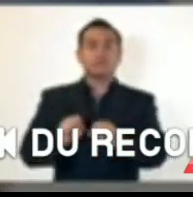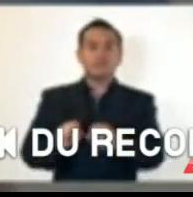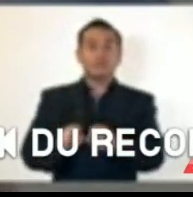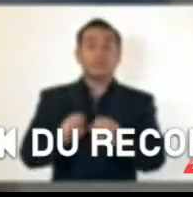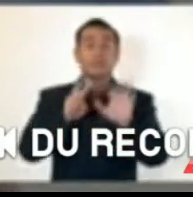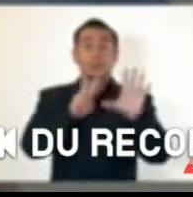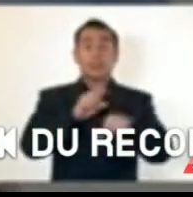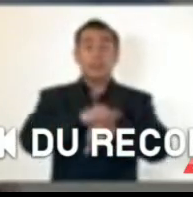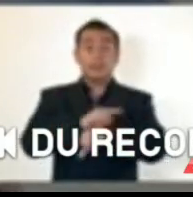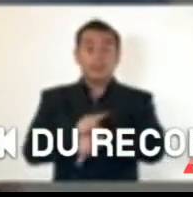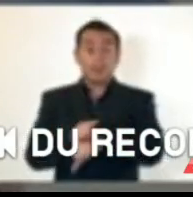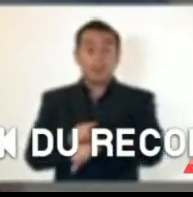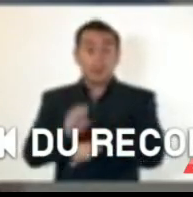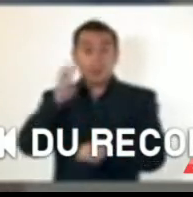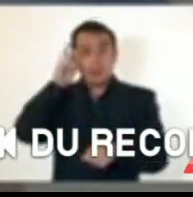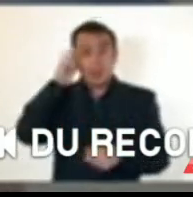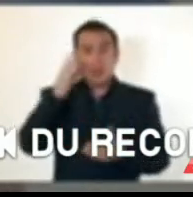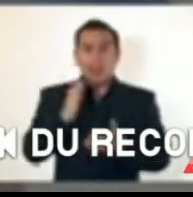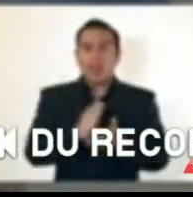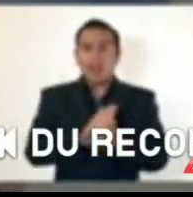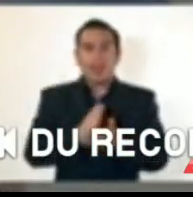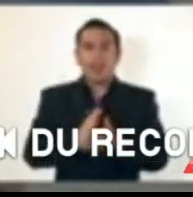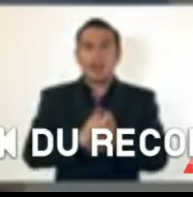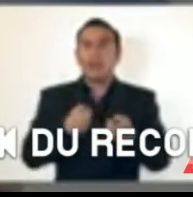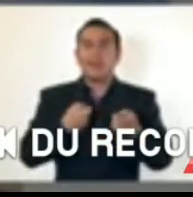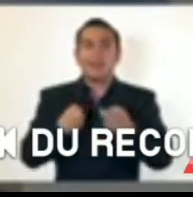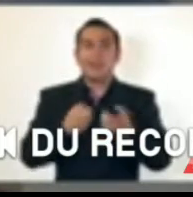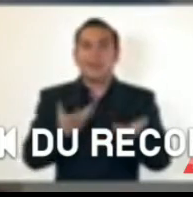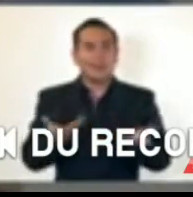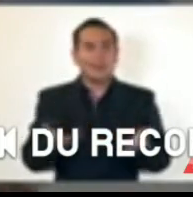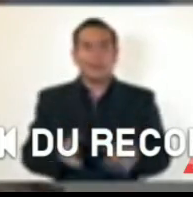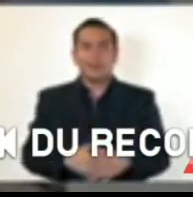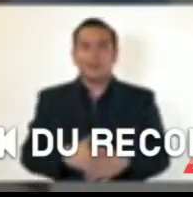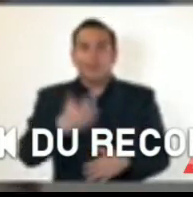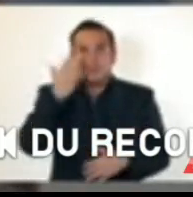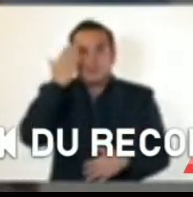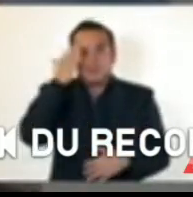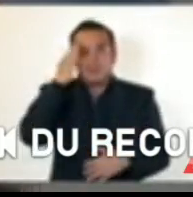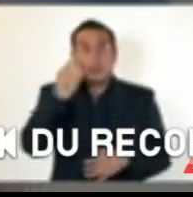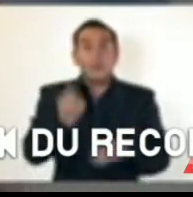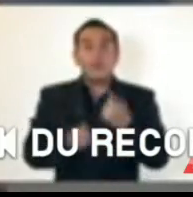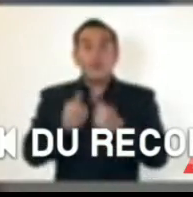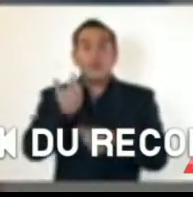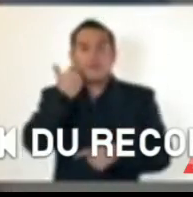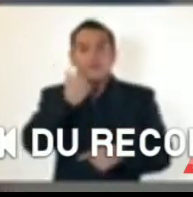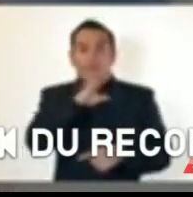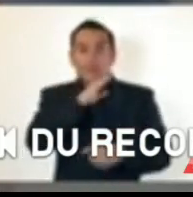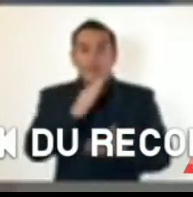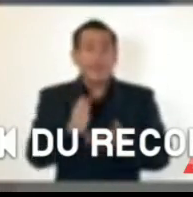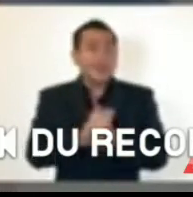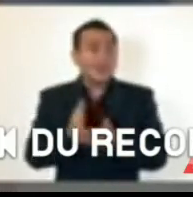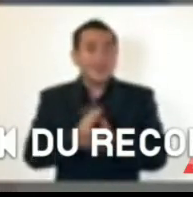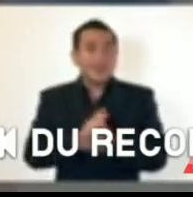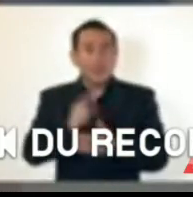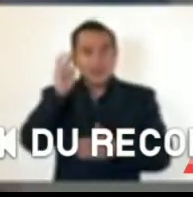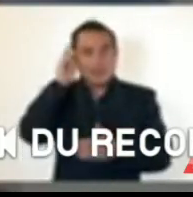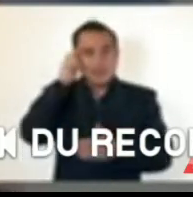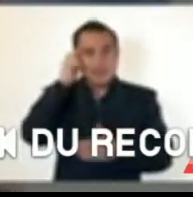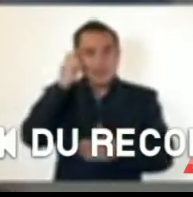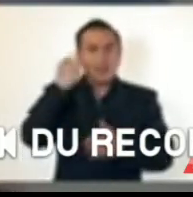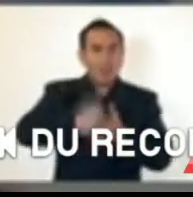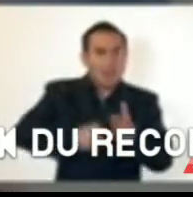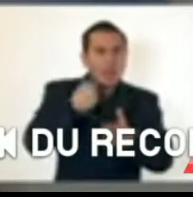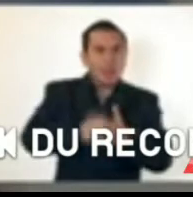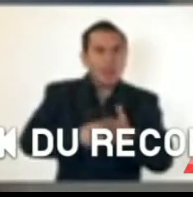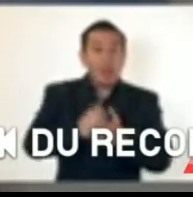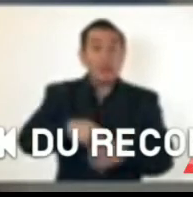cada 7 minutos, ahí no hay, es decir, no sabemos qué patologías previas tenía, no tienen tiempo de hacer esos exámenes.